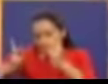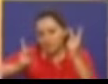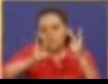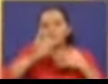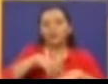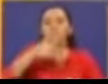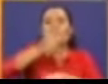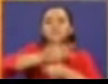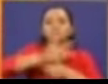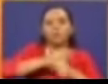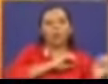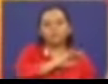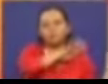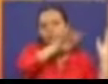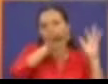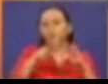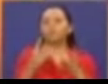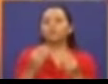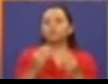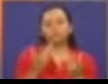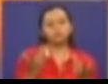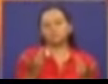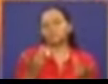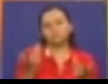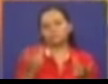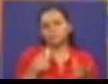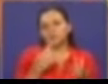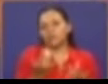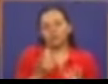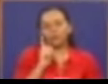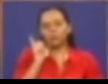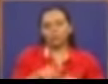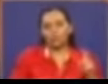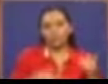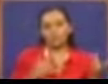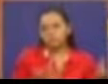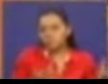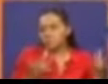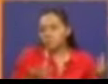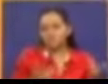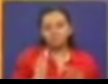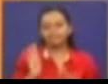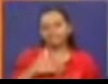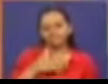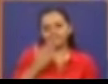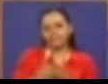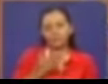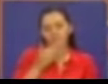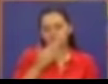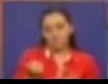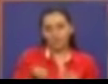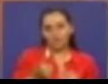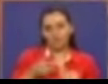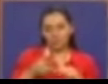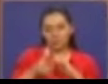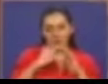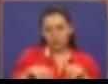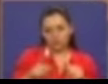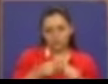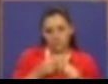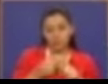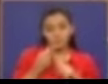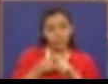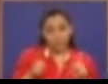Chimborazo, que habían llegado a la ESPE para este evento histórico, histórico, porque va a cambiar